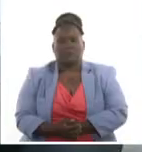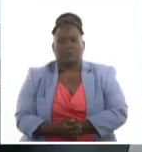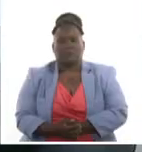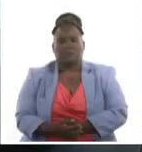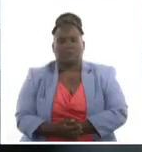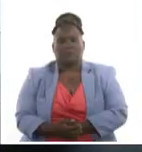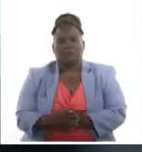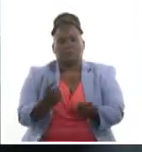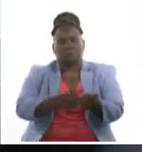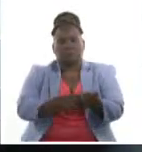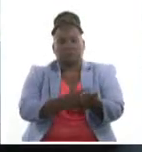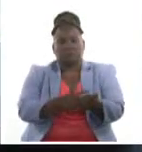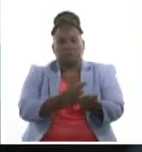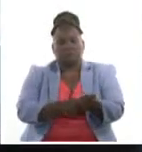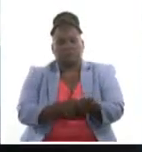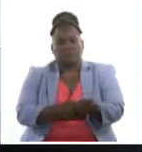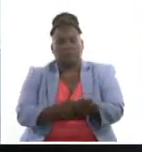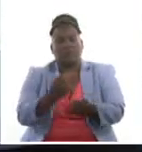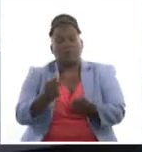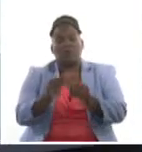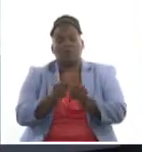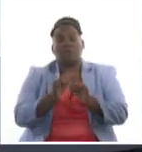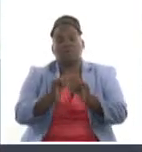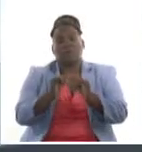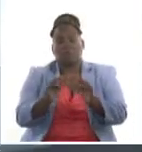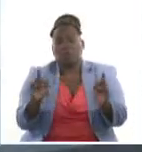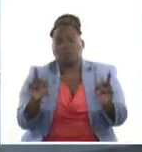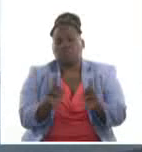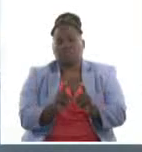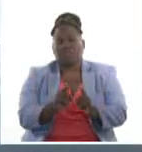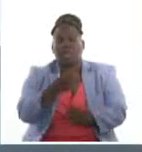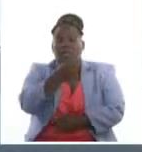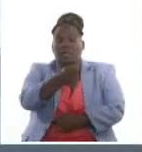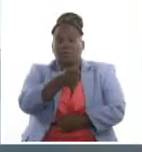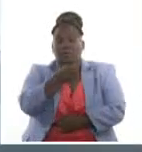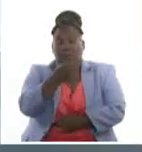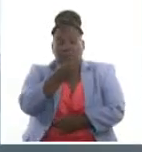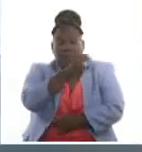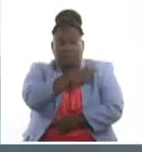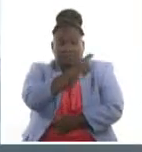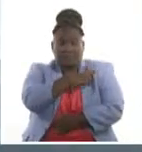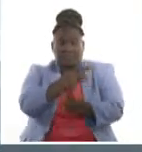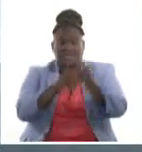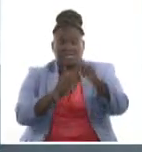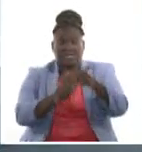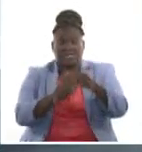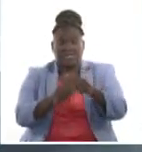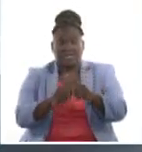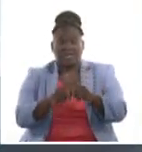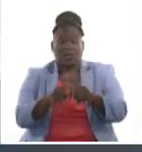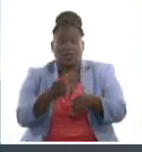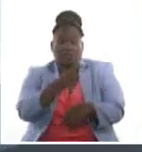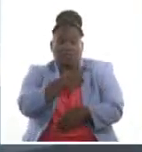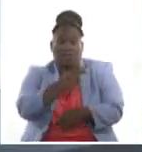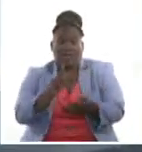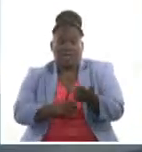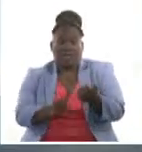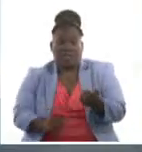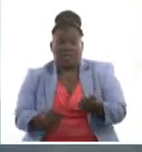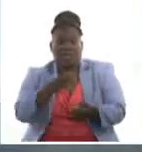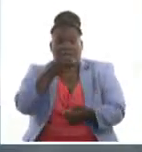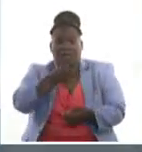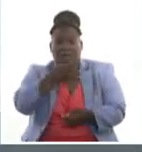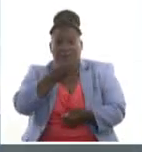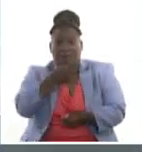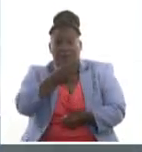Y como es habitual, compartimos un fragmento de la entrevista que le ofreció esta mañana el director técnico de la Unión Eléctrica, el ingeniero Lázaro Guerra Hernández,